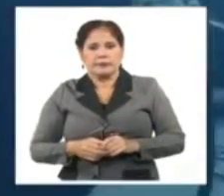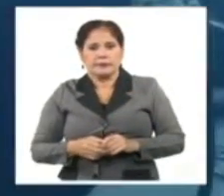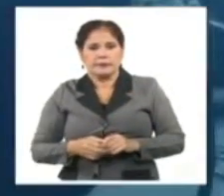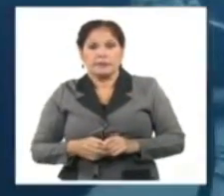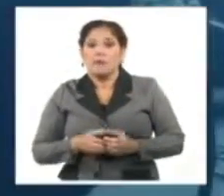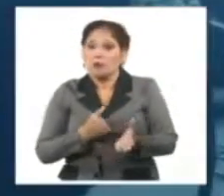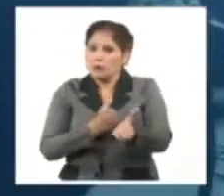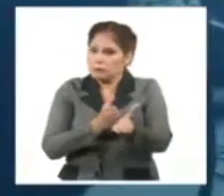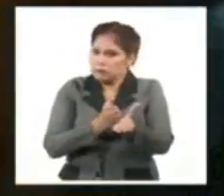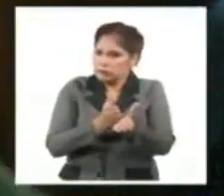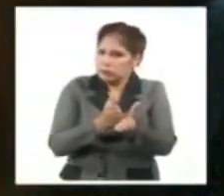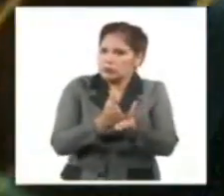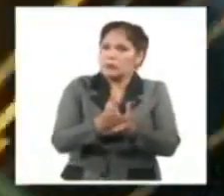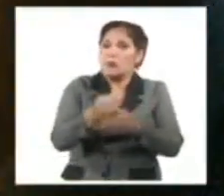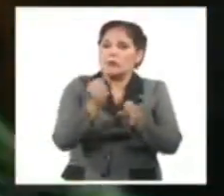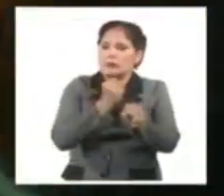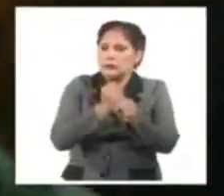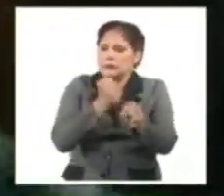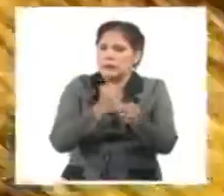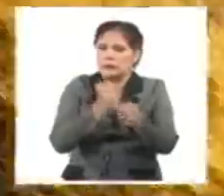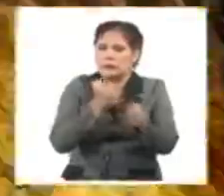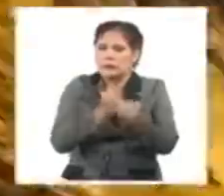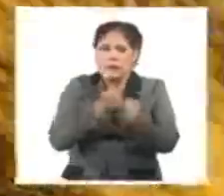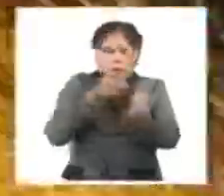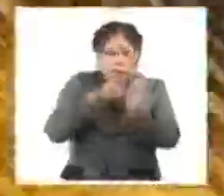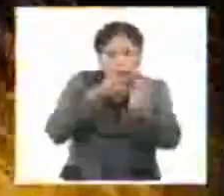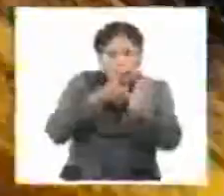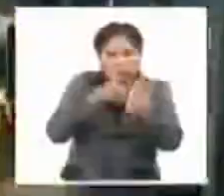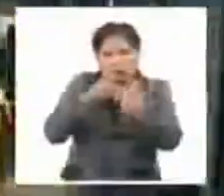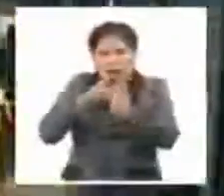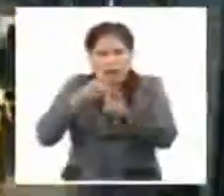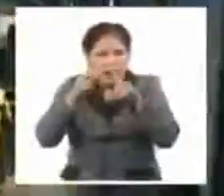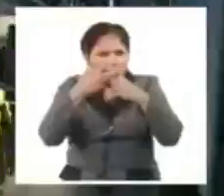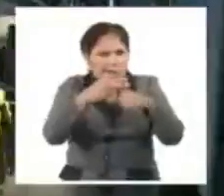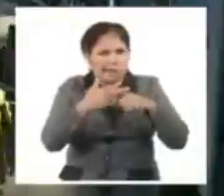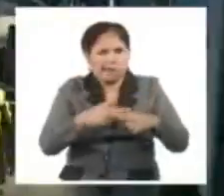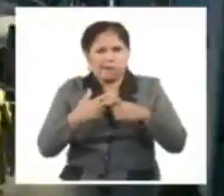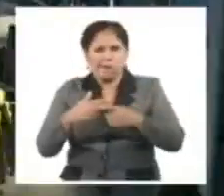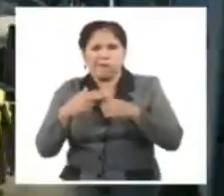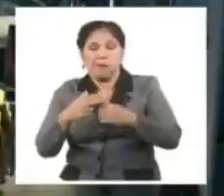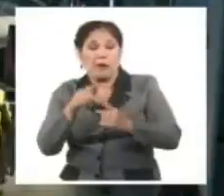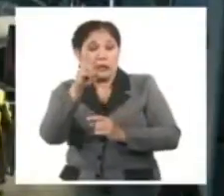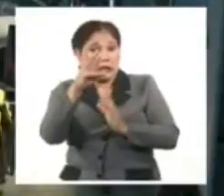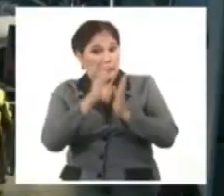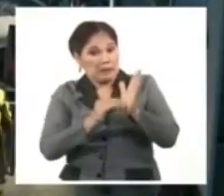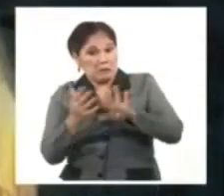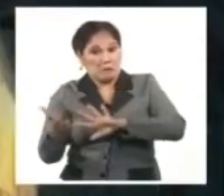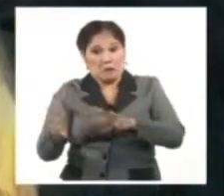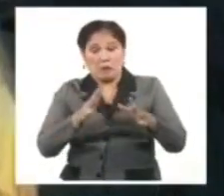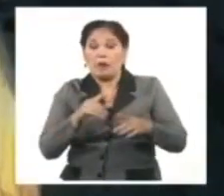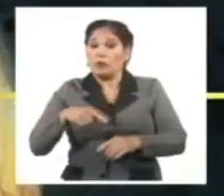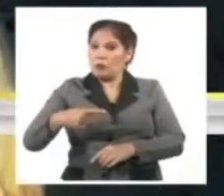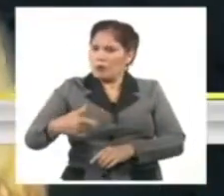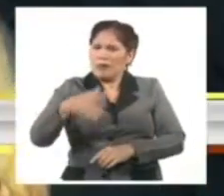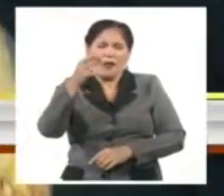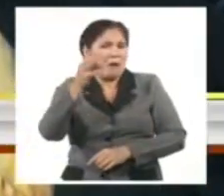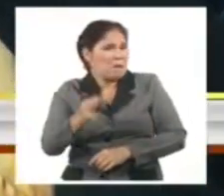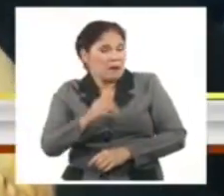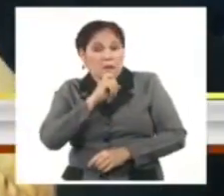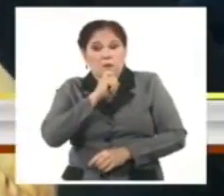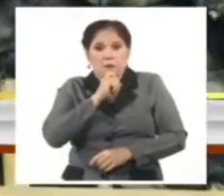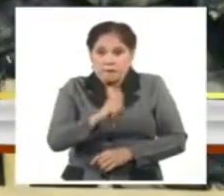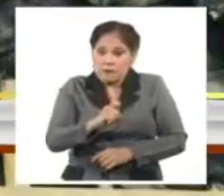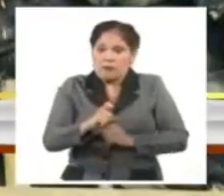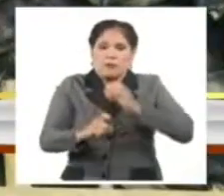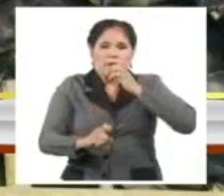Avanza la madrugada y en Felton se labora de forma constante. Hace unos 3 meses, la rutina diaria se tornó más